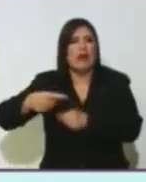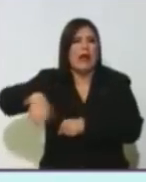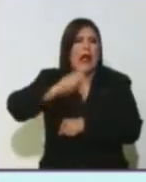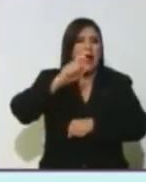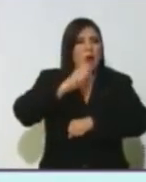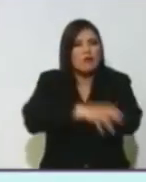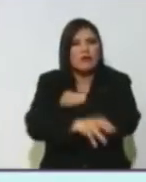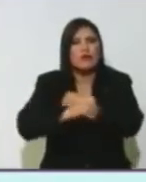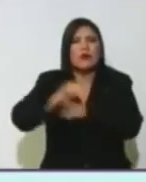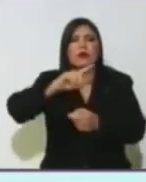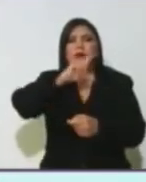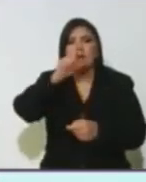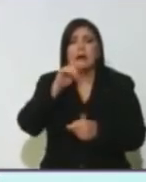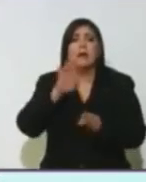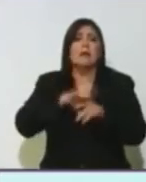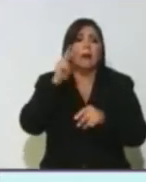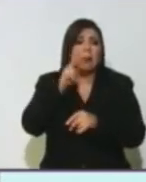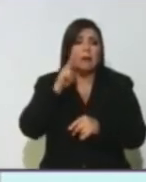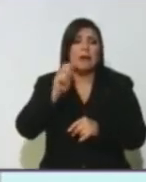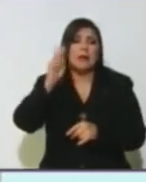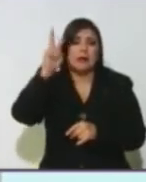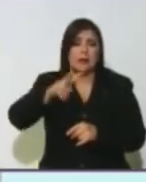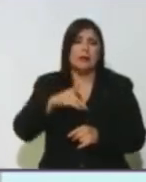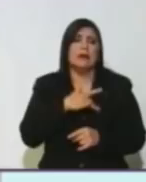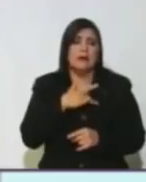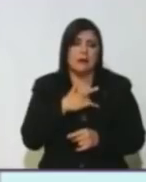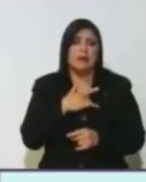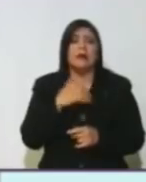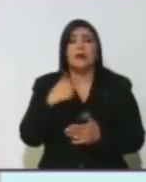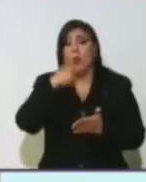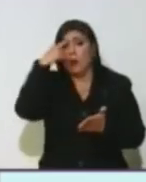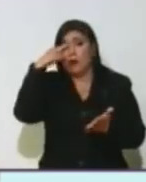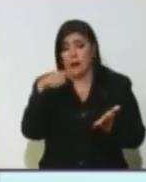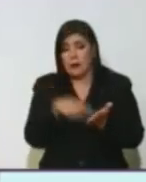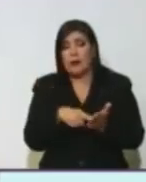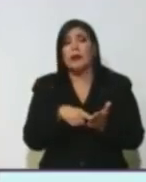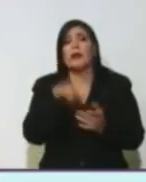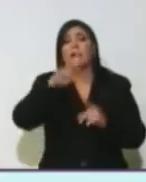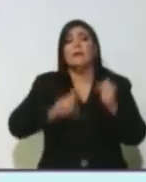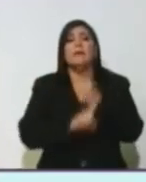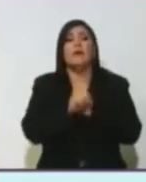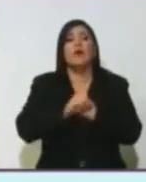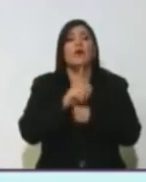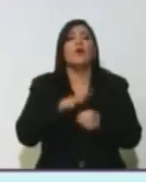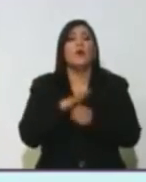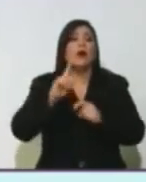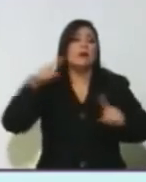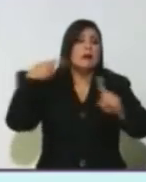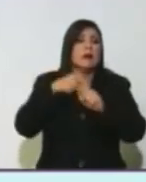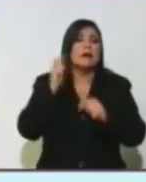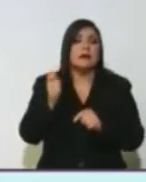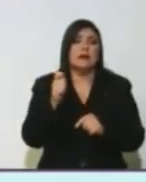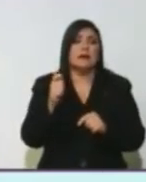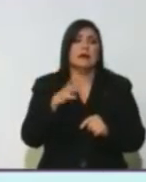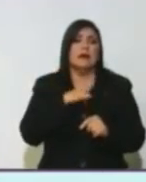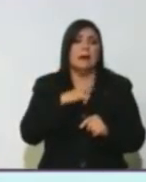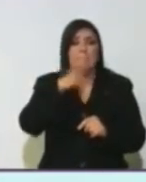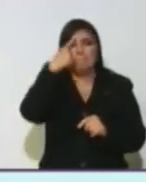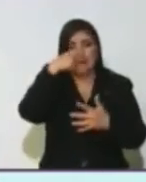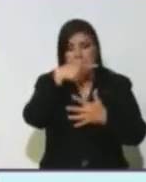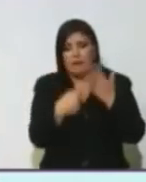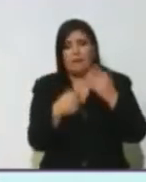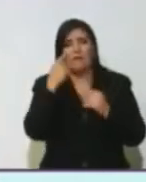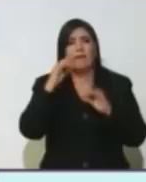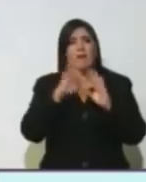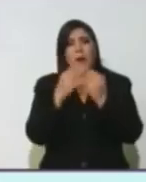vistas o están reconocidas creo que el gran problema son estas formas de privatización